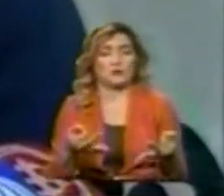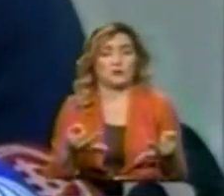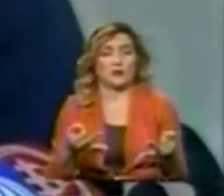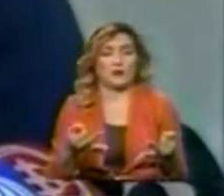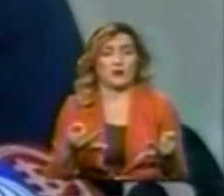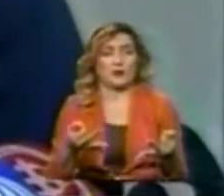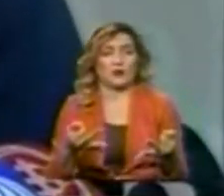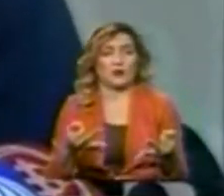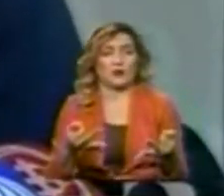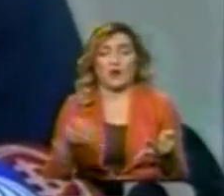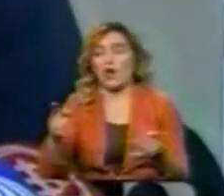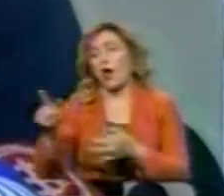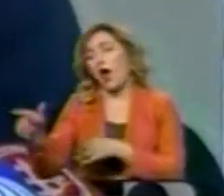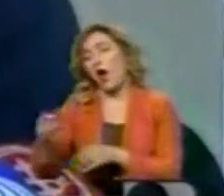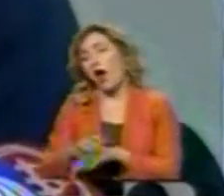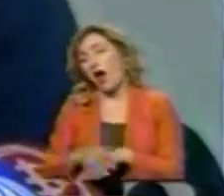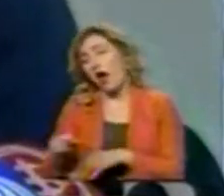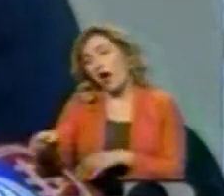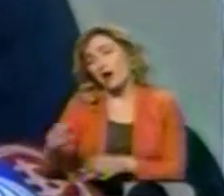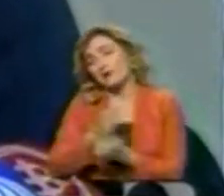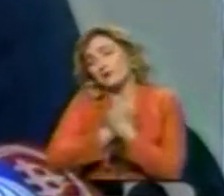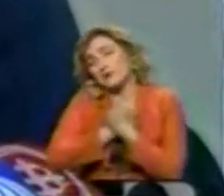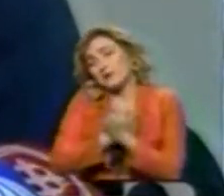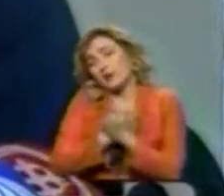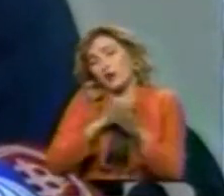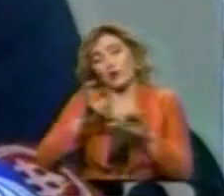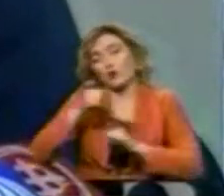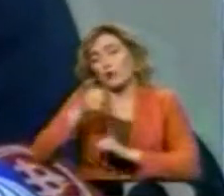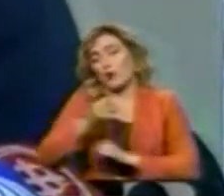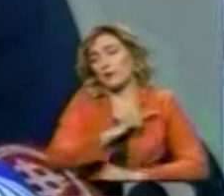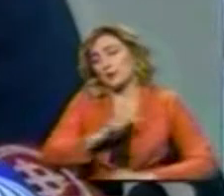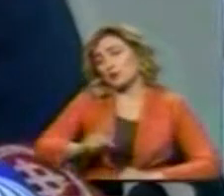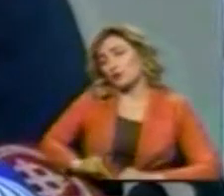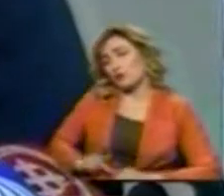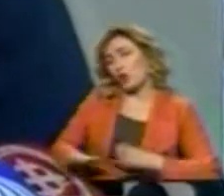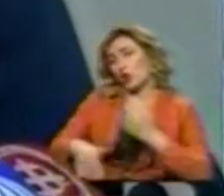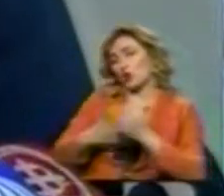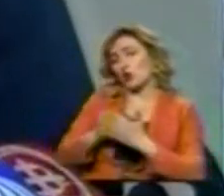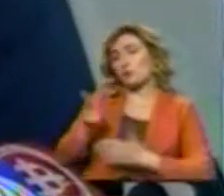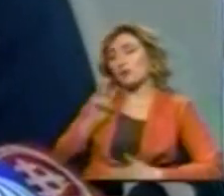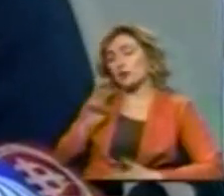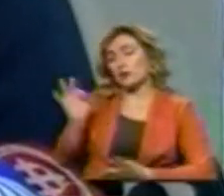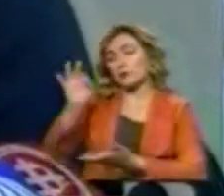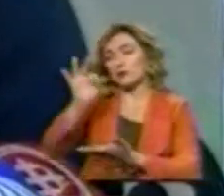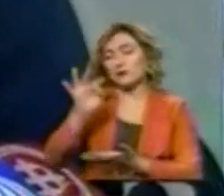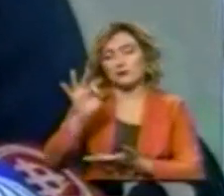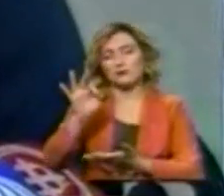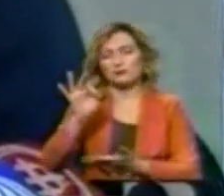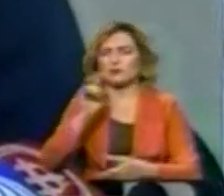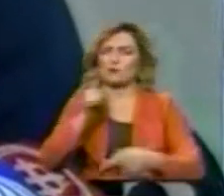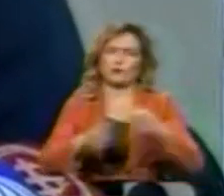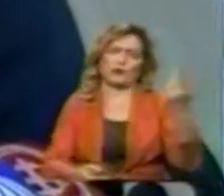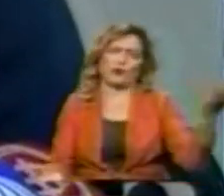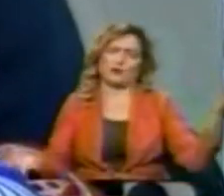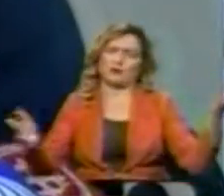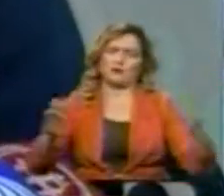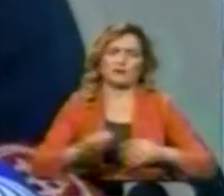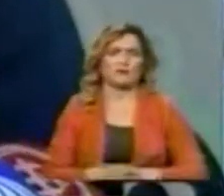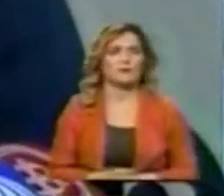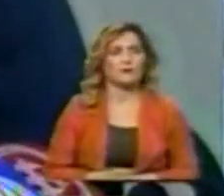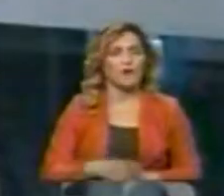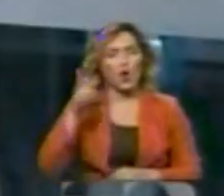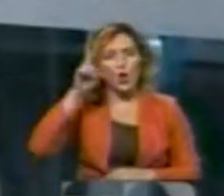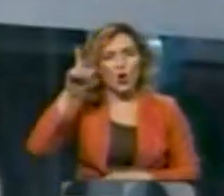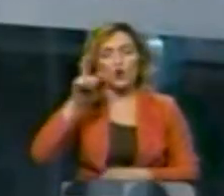le tenga a su vecina, a un juicio de violación como acusador particular por parte de la víctima. No tiene sentido lógico ni